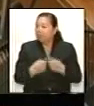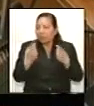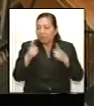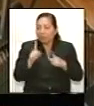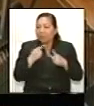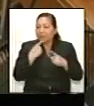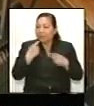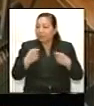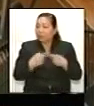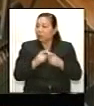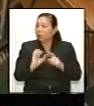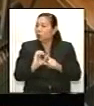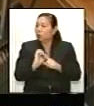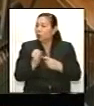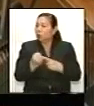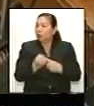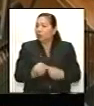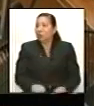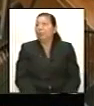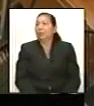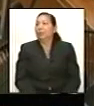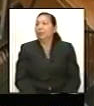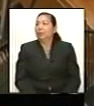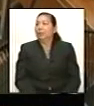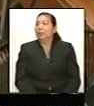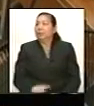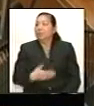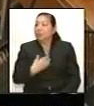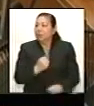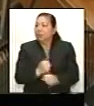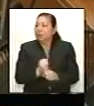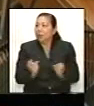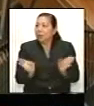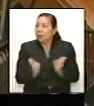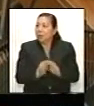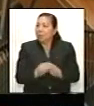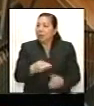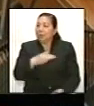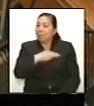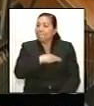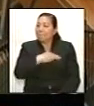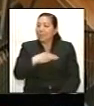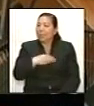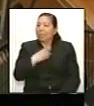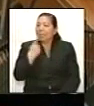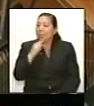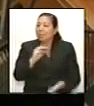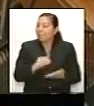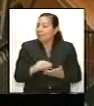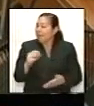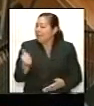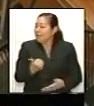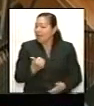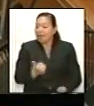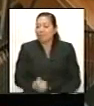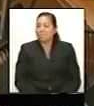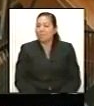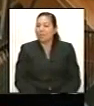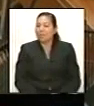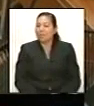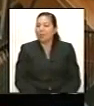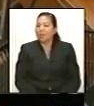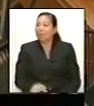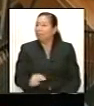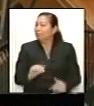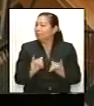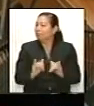que tenemos en redes sociales. Entonces, por ahí podemos tener un trabajo en conjunto con el ministerio para que esto sea más rápido, ¿no? Y para que nosotros no